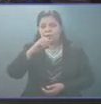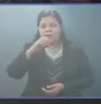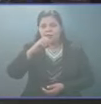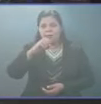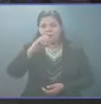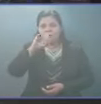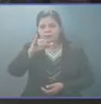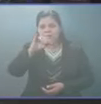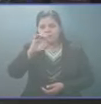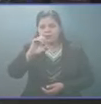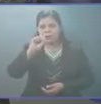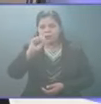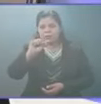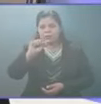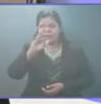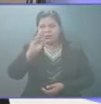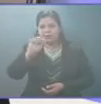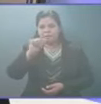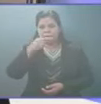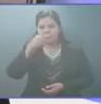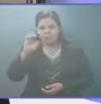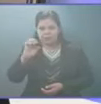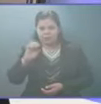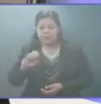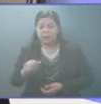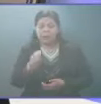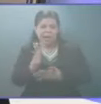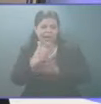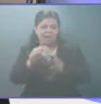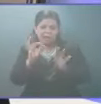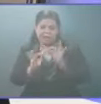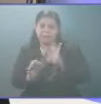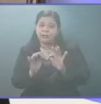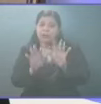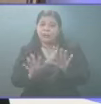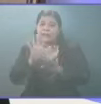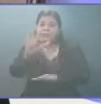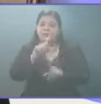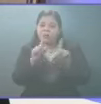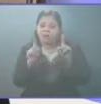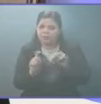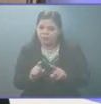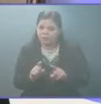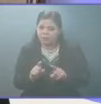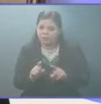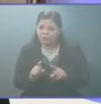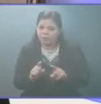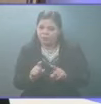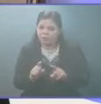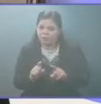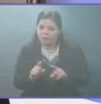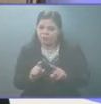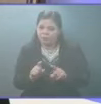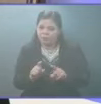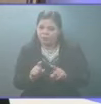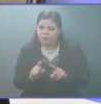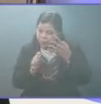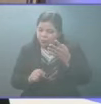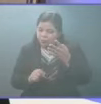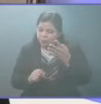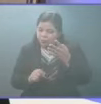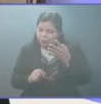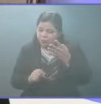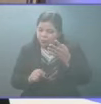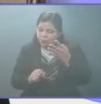Yesavage. Es una escala fácil, son 15 preguntas que le dan un puntaje y entre las preguntas